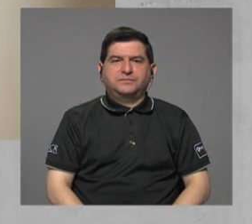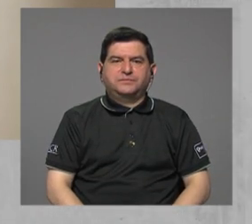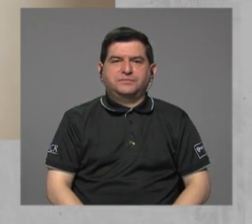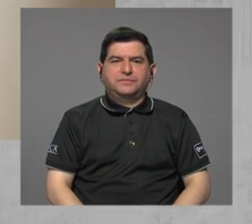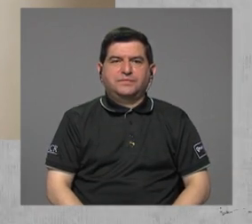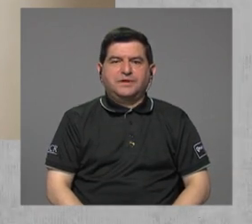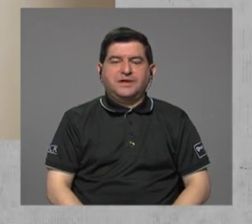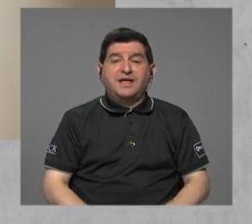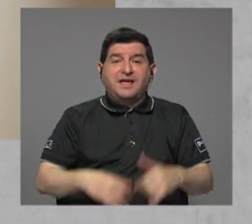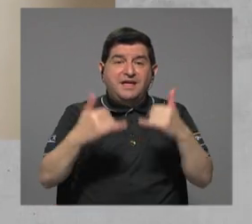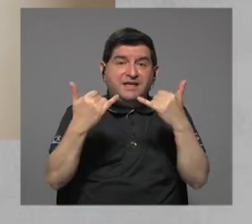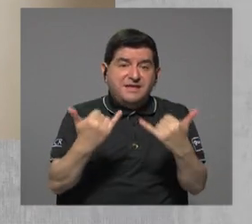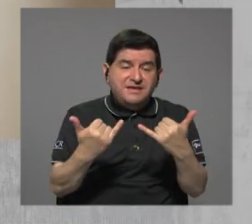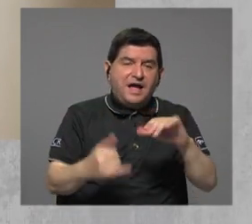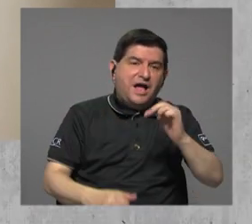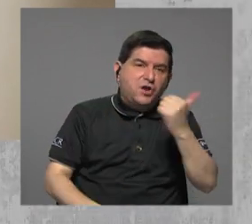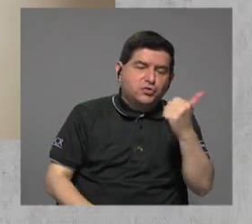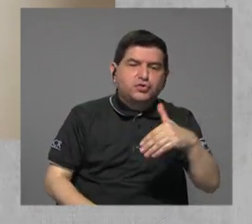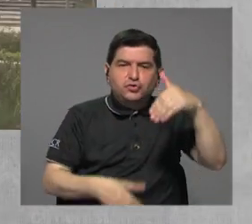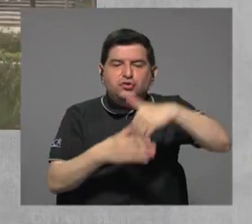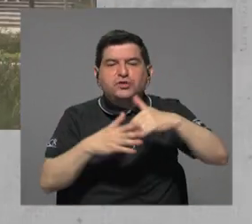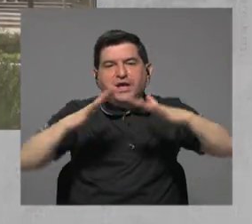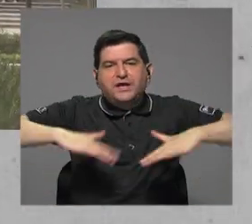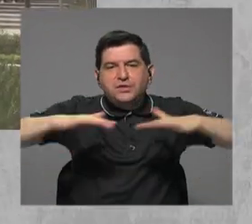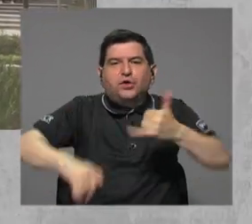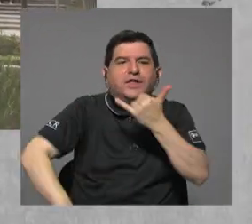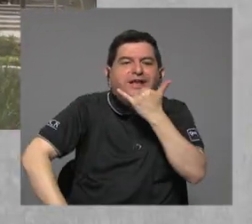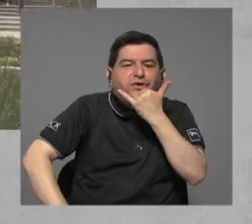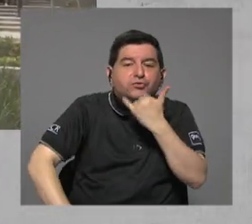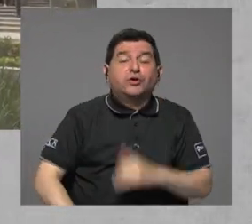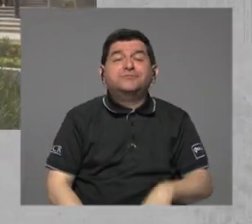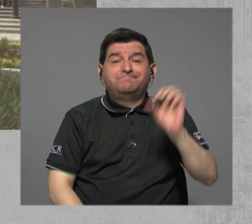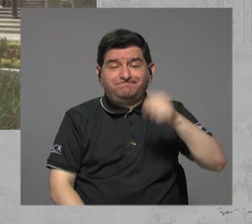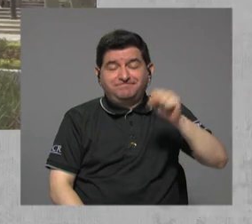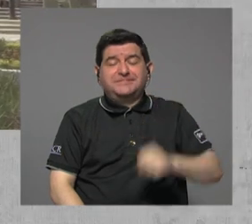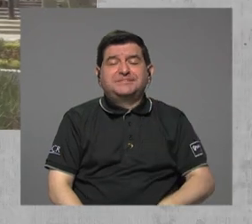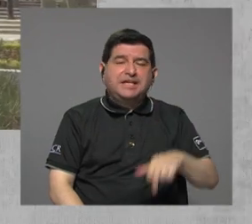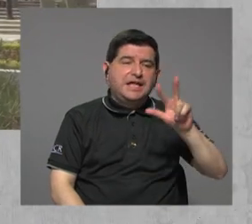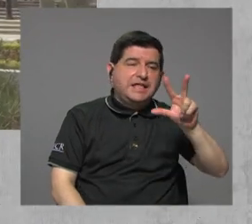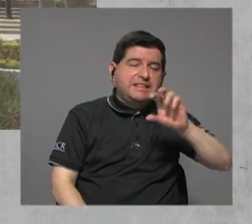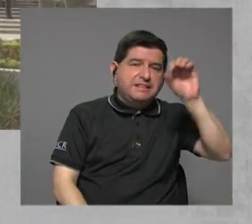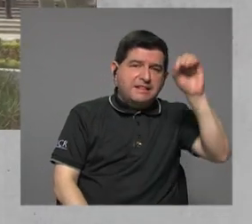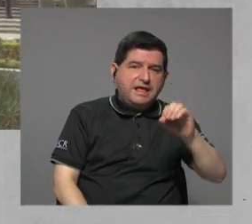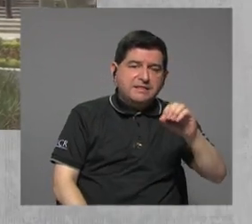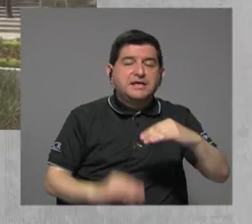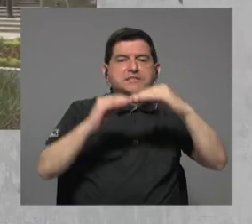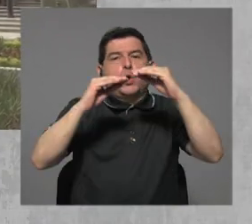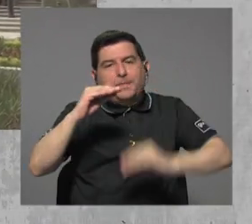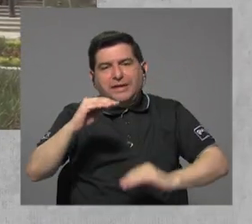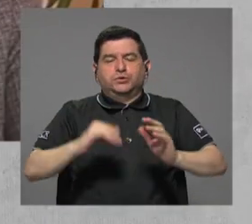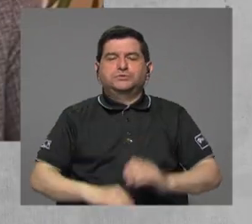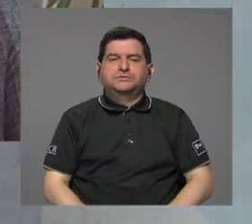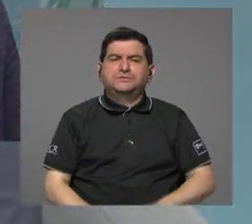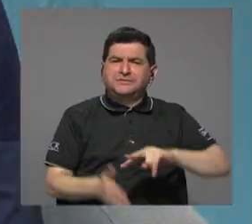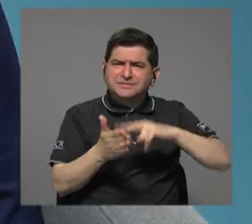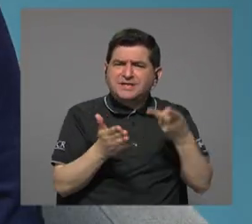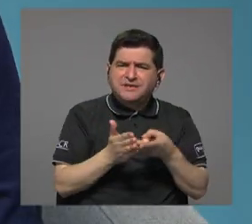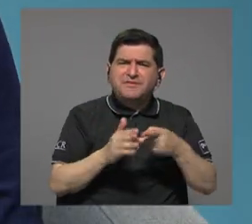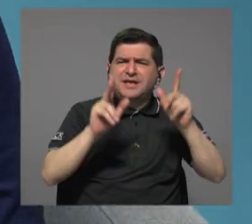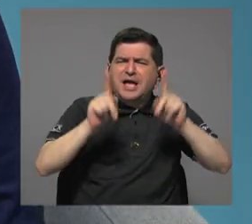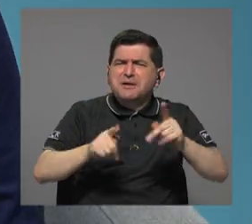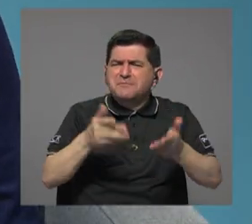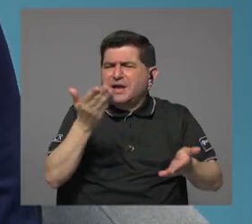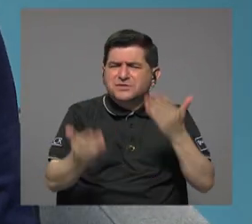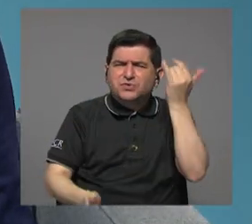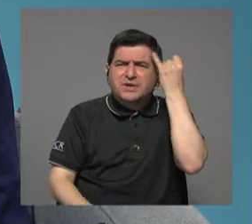lo el resto ya estaría dentro del margen de rock exactamente que eso sería de 3 por ciento en menos estamos hablando de cuáles personas